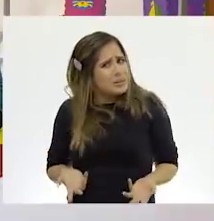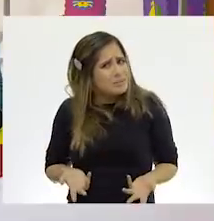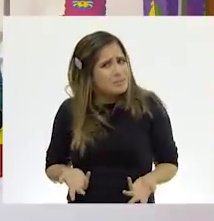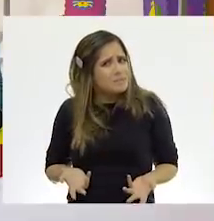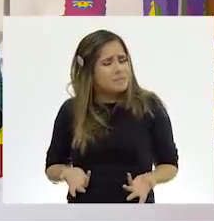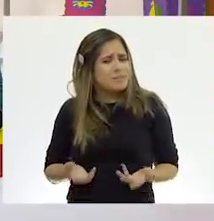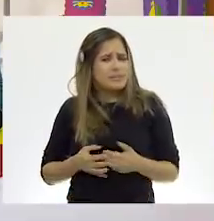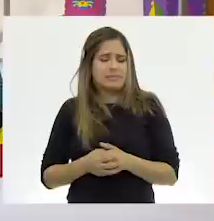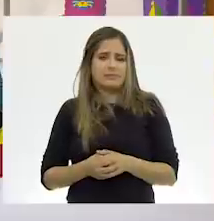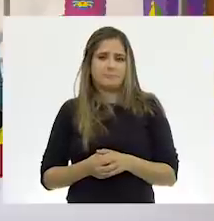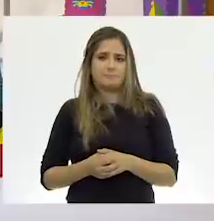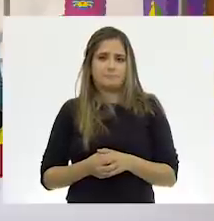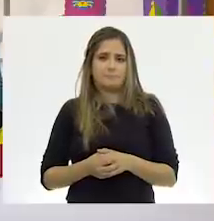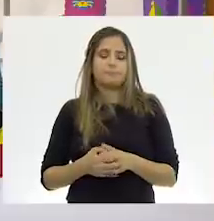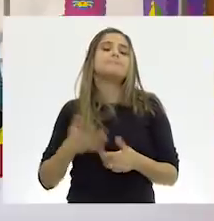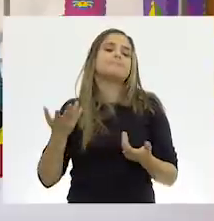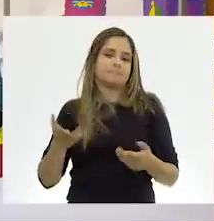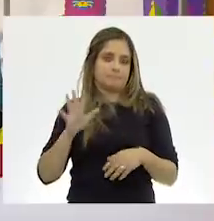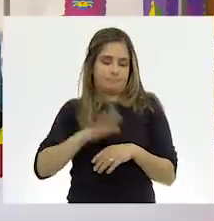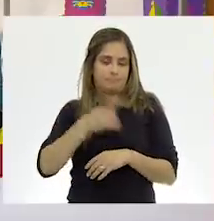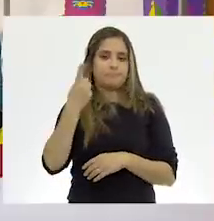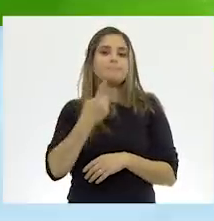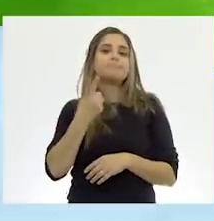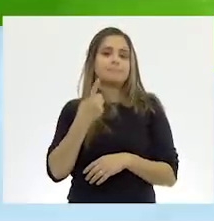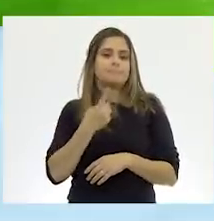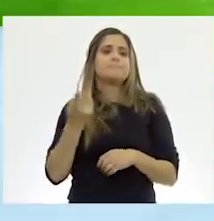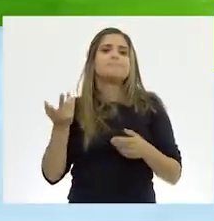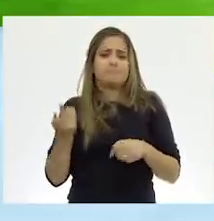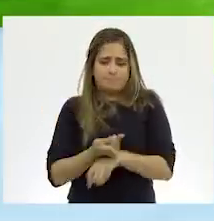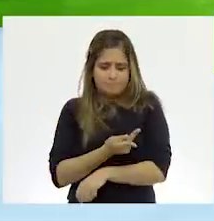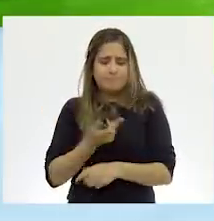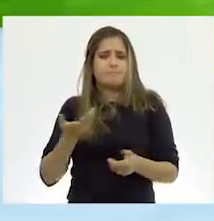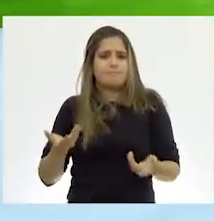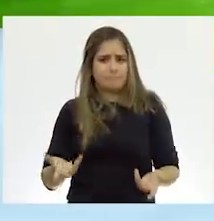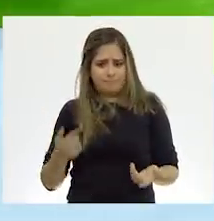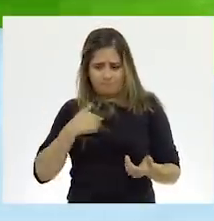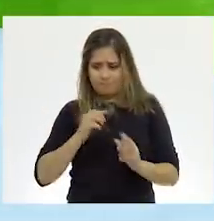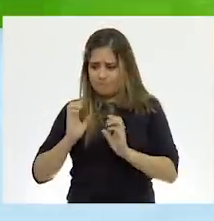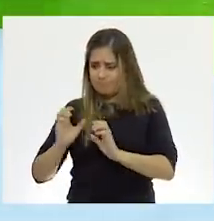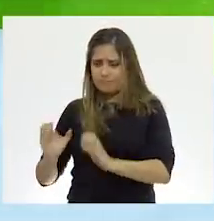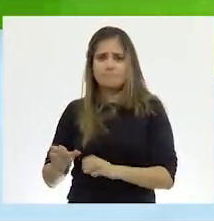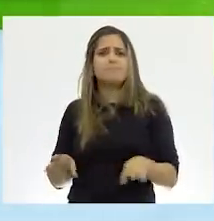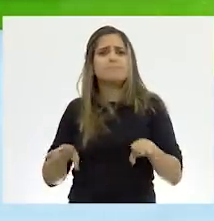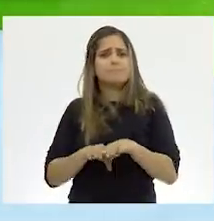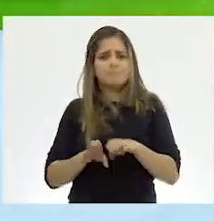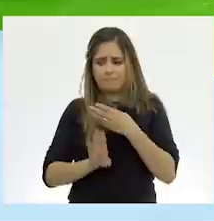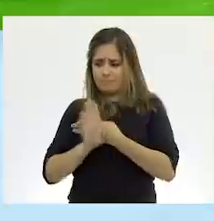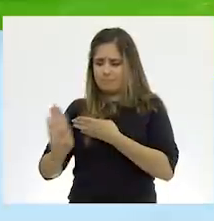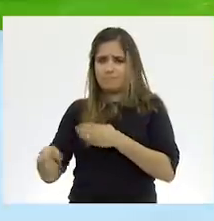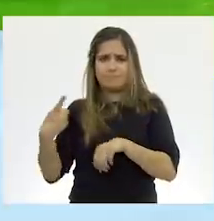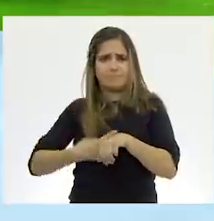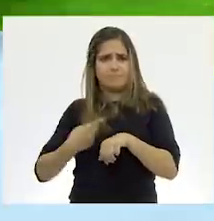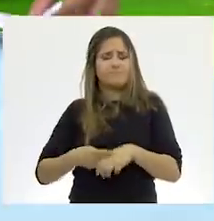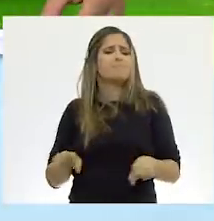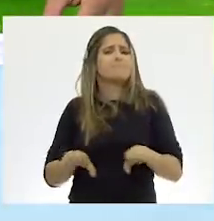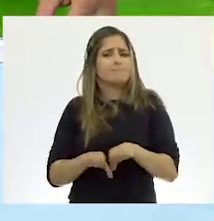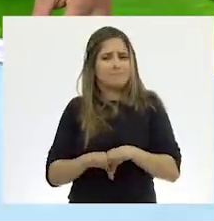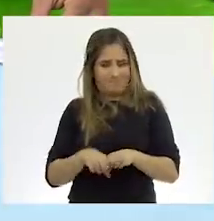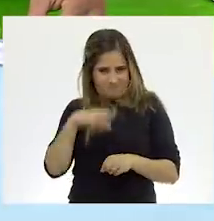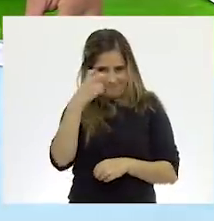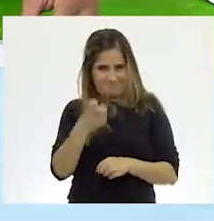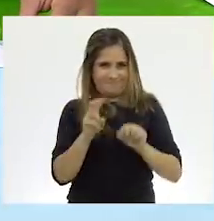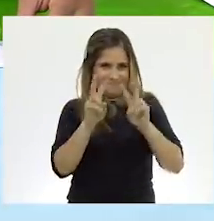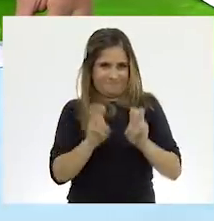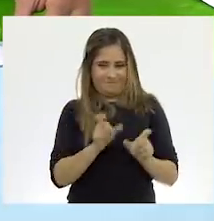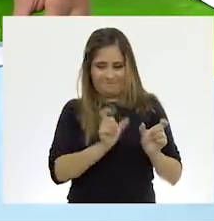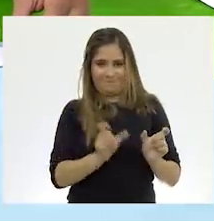investigar ¿Por qué nos enfermamos? O sea, ¿por qué nos pasa? ¿De qué nos tenemos que cuidar para prevenir? A ver, entonces vamos a